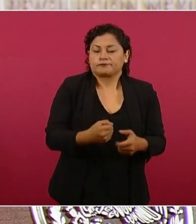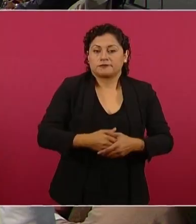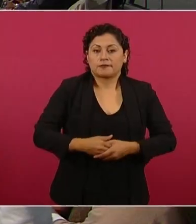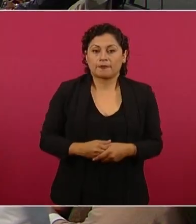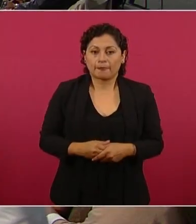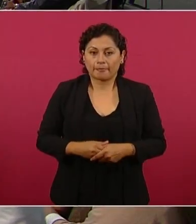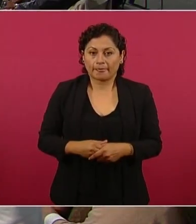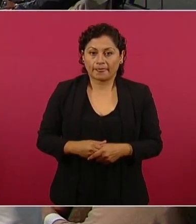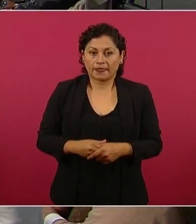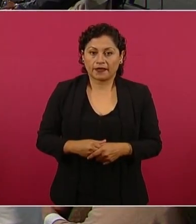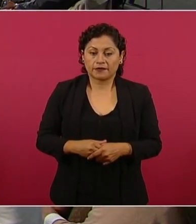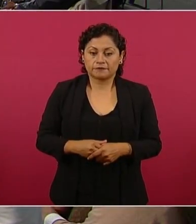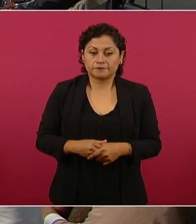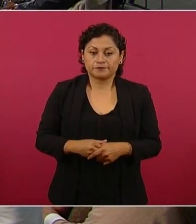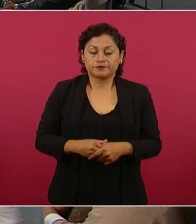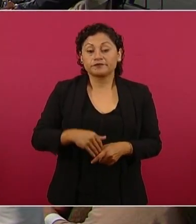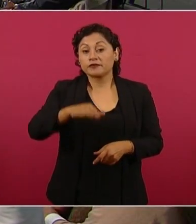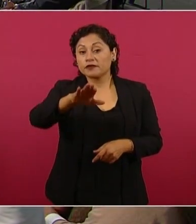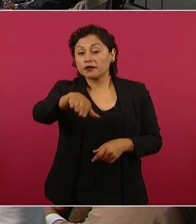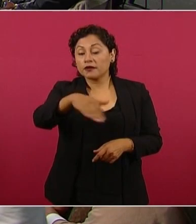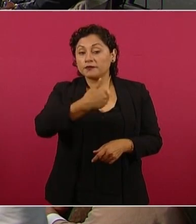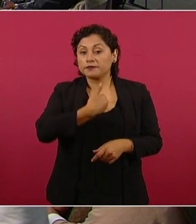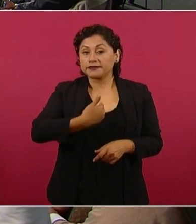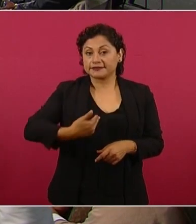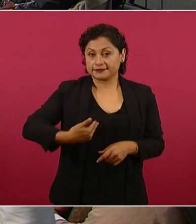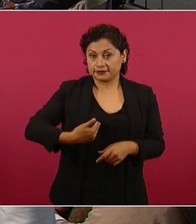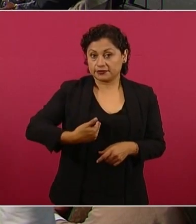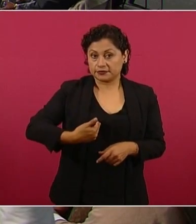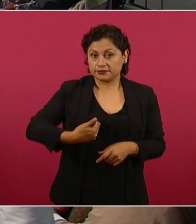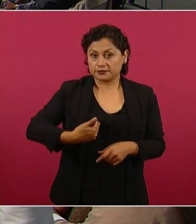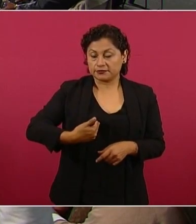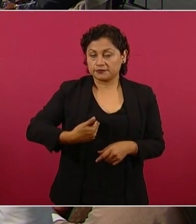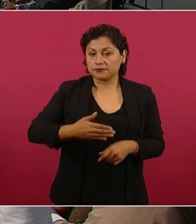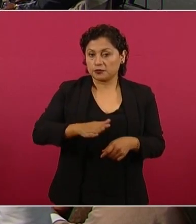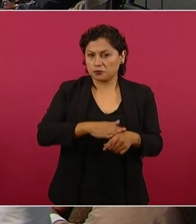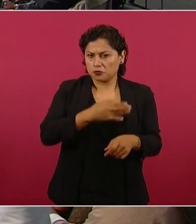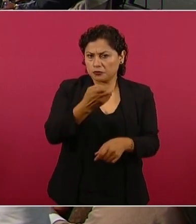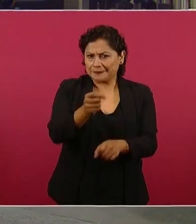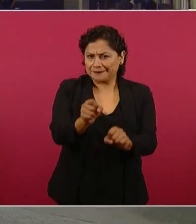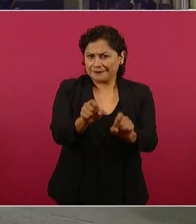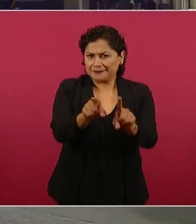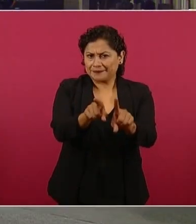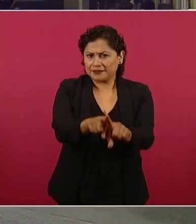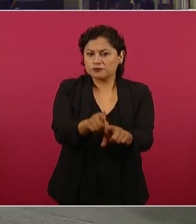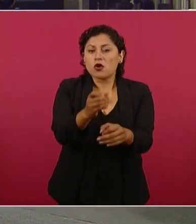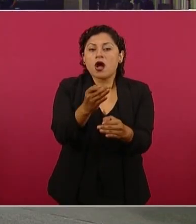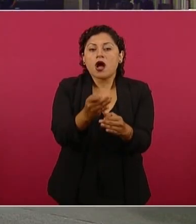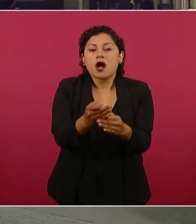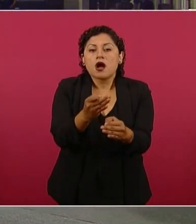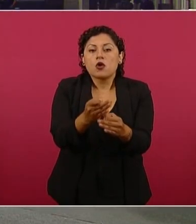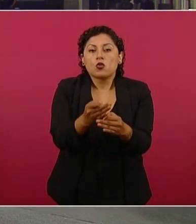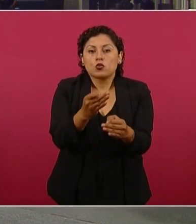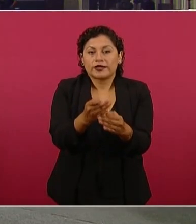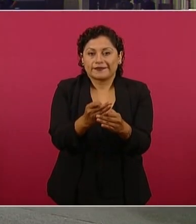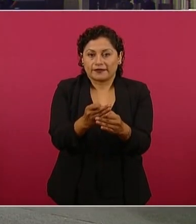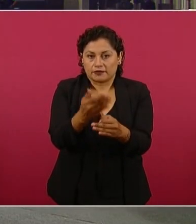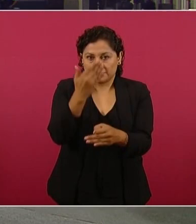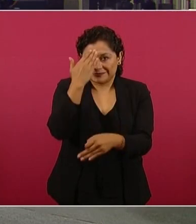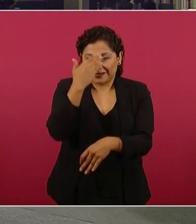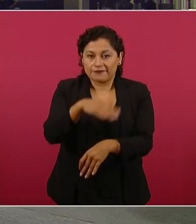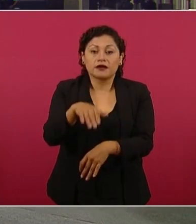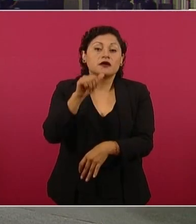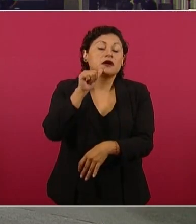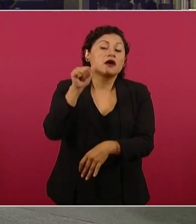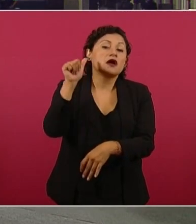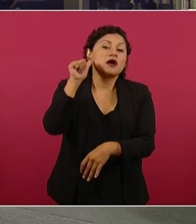gobierno. Presidente, a propósito de este momento que se está viviendo, el día de ayer ya se mencionaba